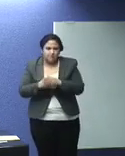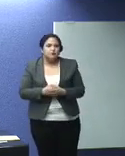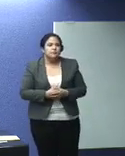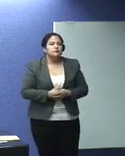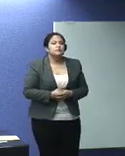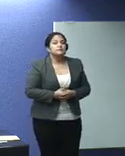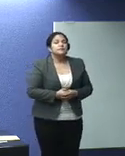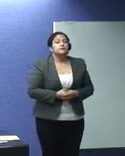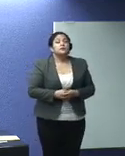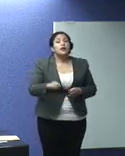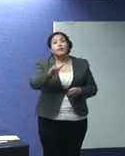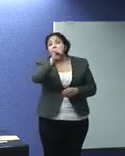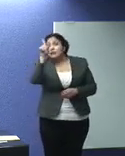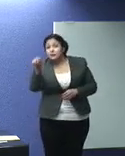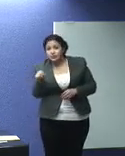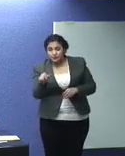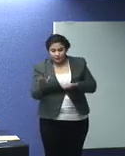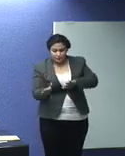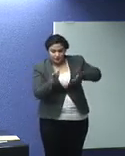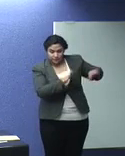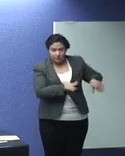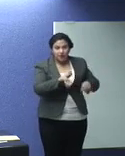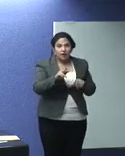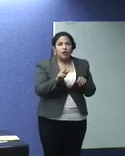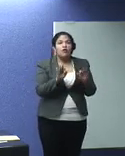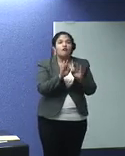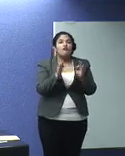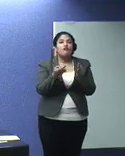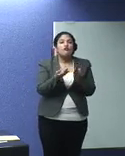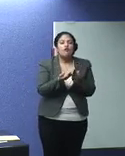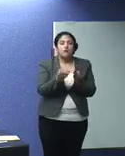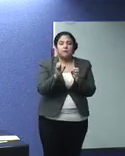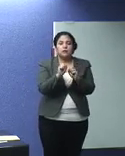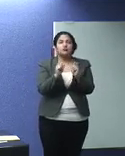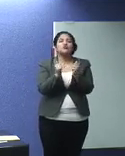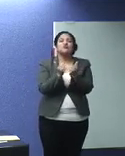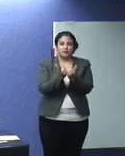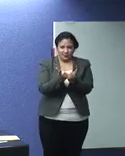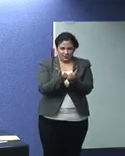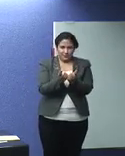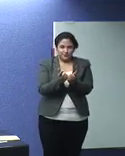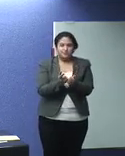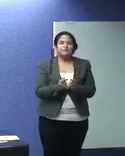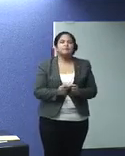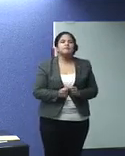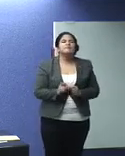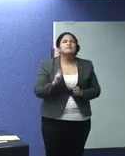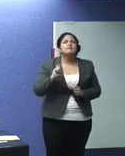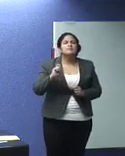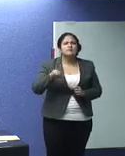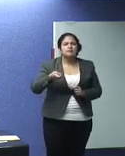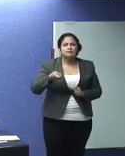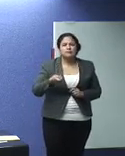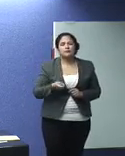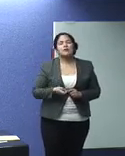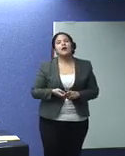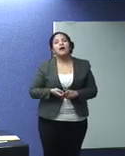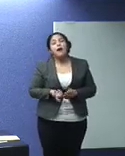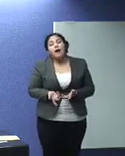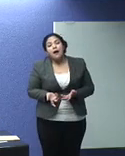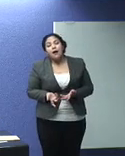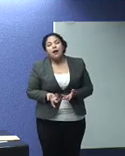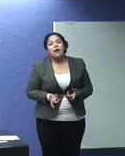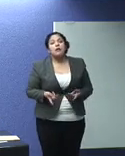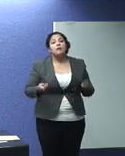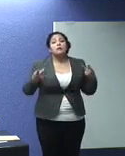Posterior al modelo médico surge el modelo social y el modelo social cuestiona, digamos,